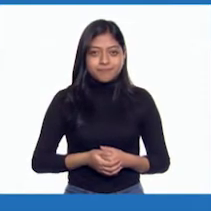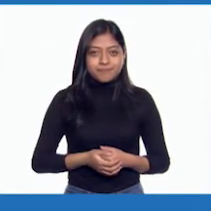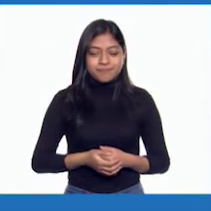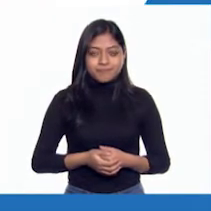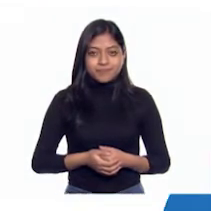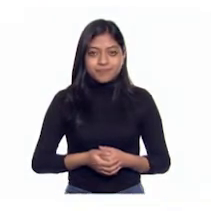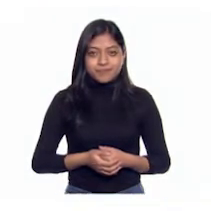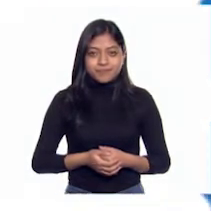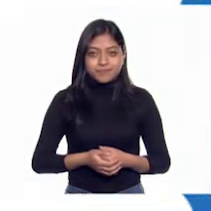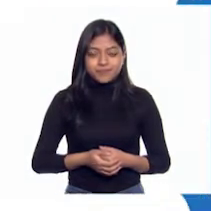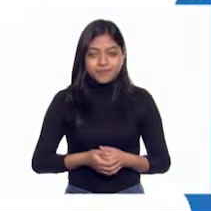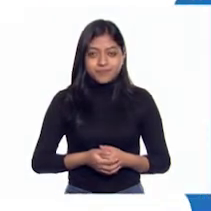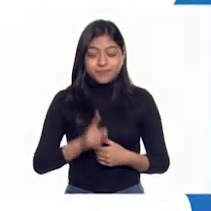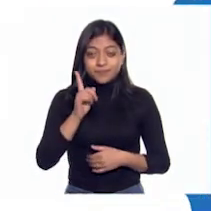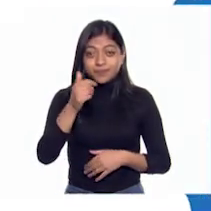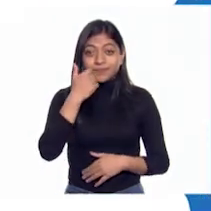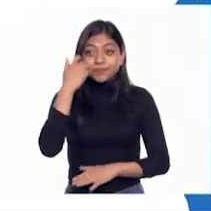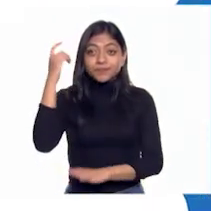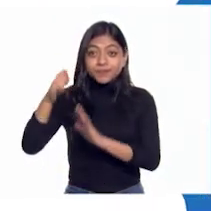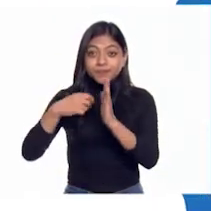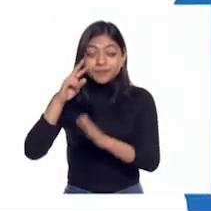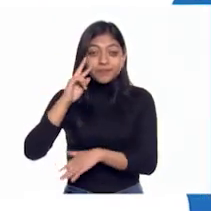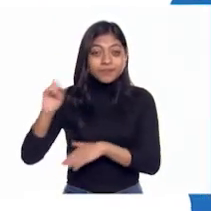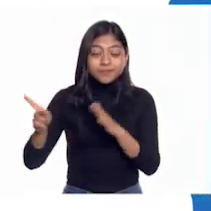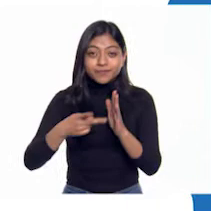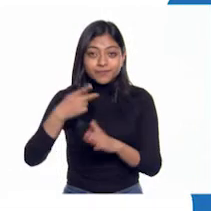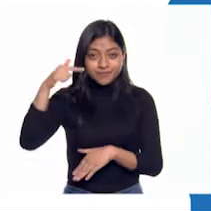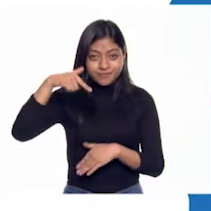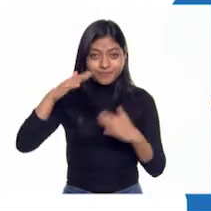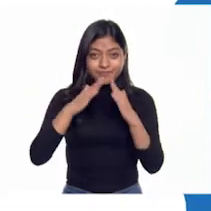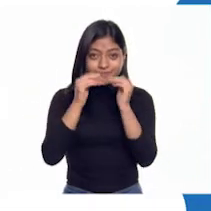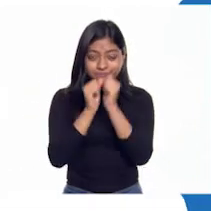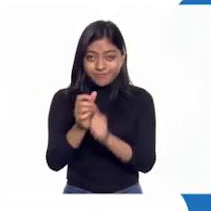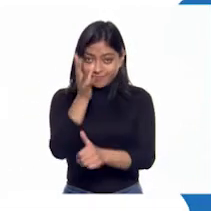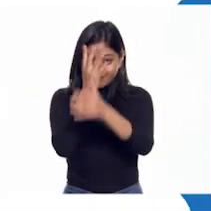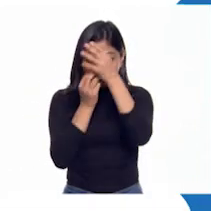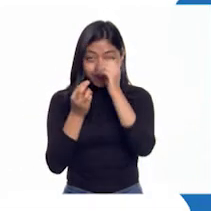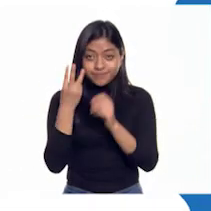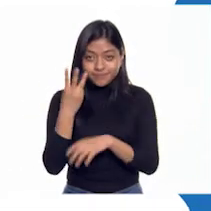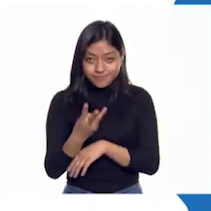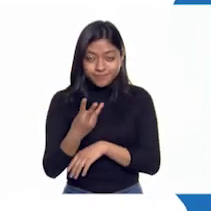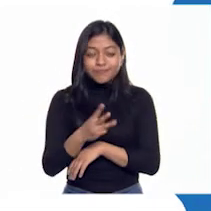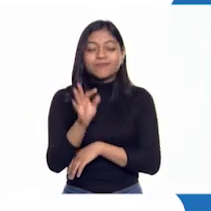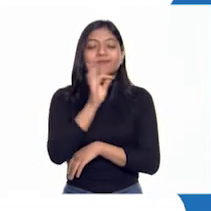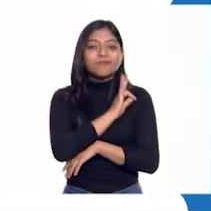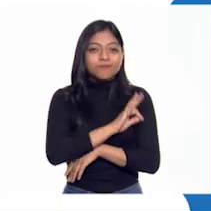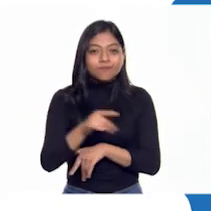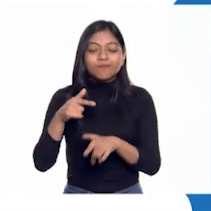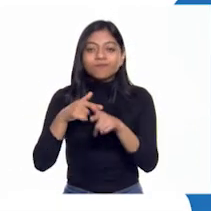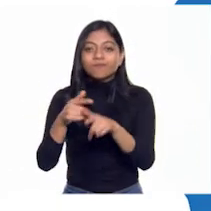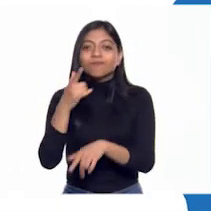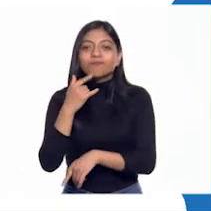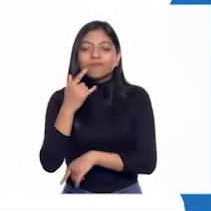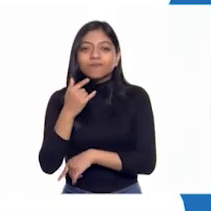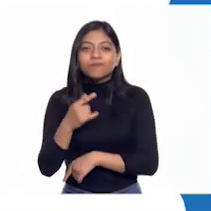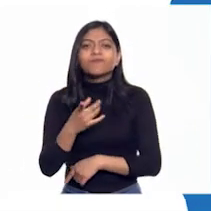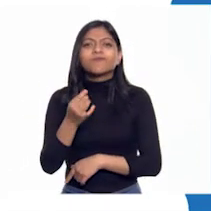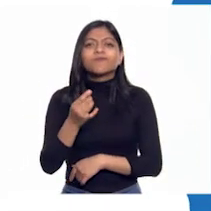conaliteg.cep.gov.mx. Si quieres volver a ver los programas de Aprende en Casa 3, los puedes encontrar en la siguiente